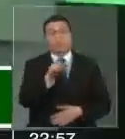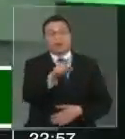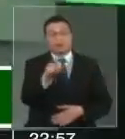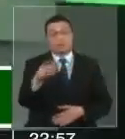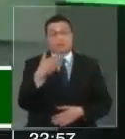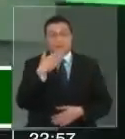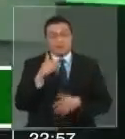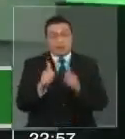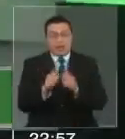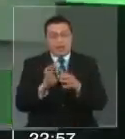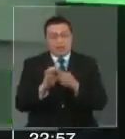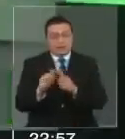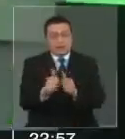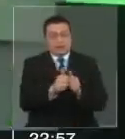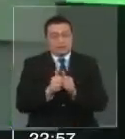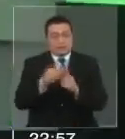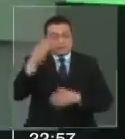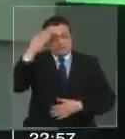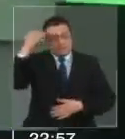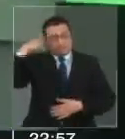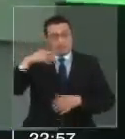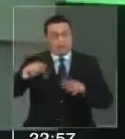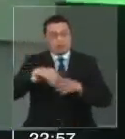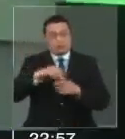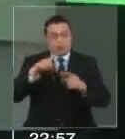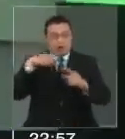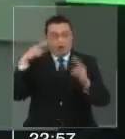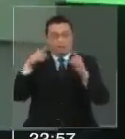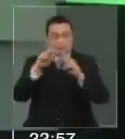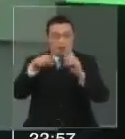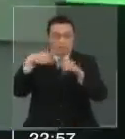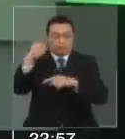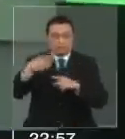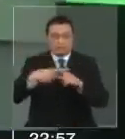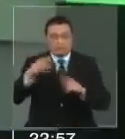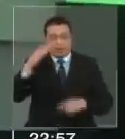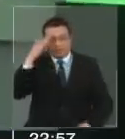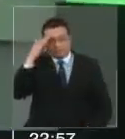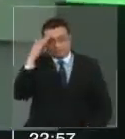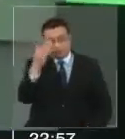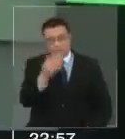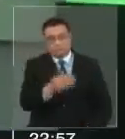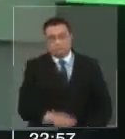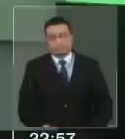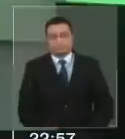ustedes, gracias por habernos acompañado en Conciencia Inclusiva y nos vemos la próxima semana. Chao.